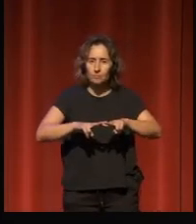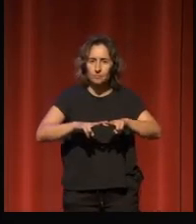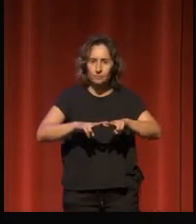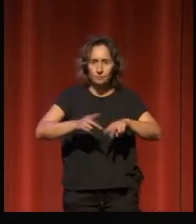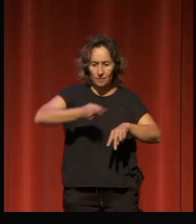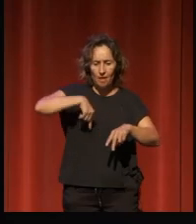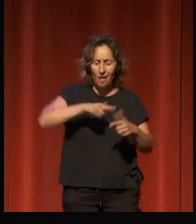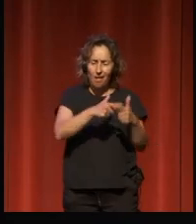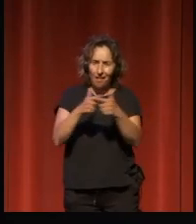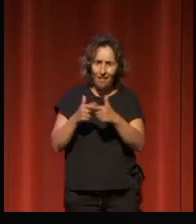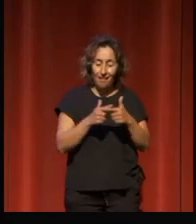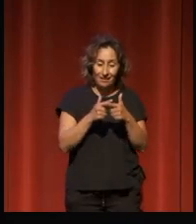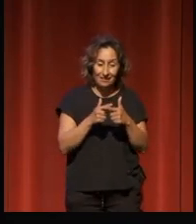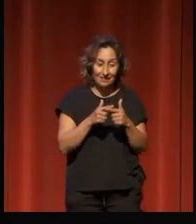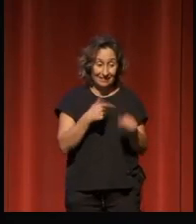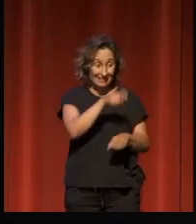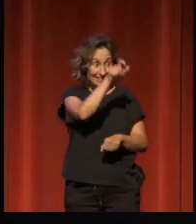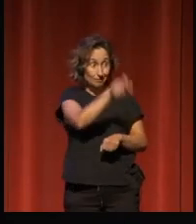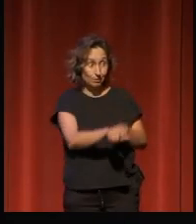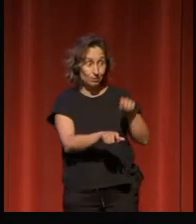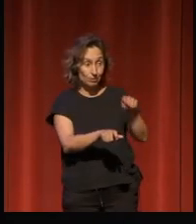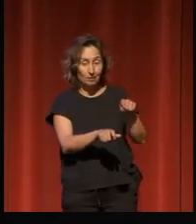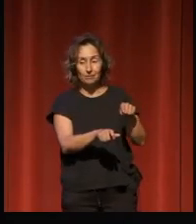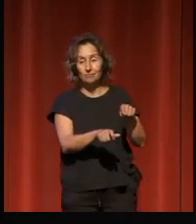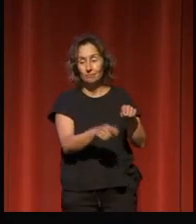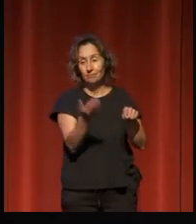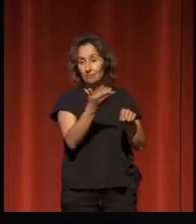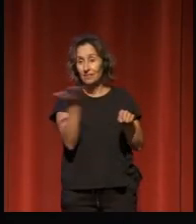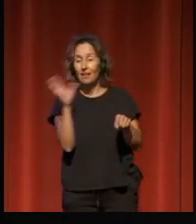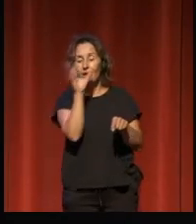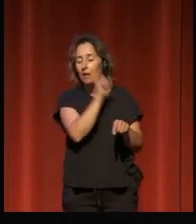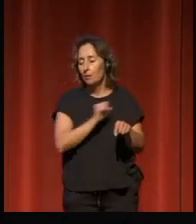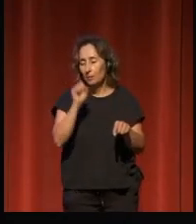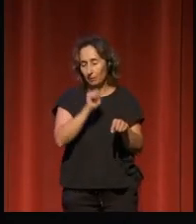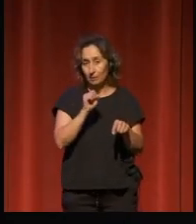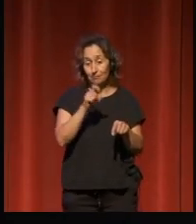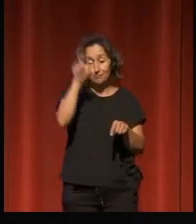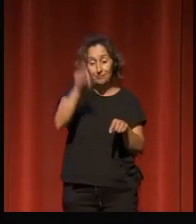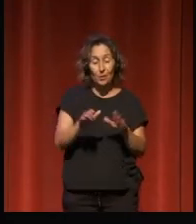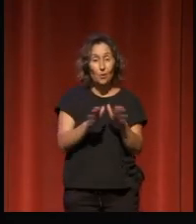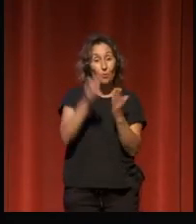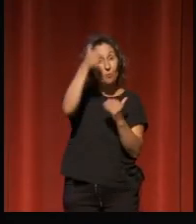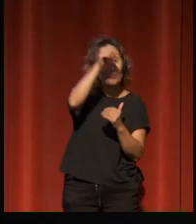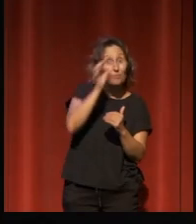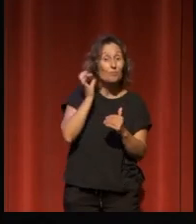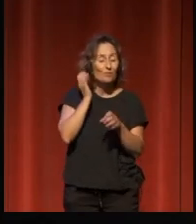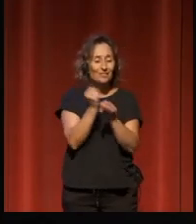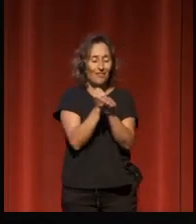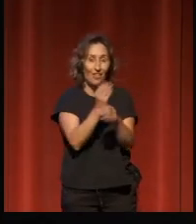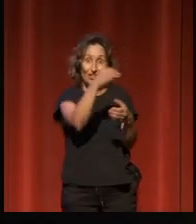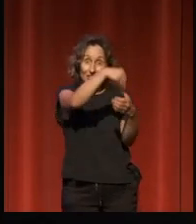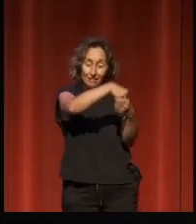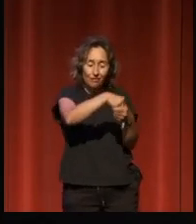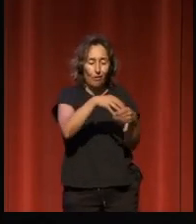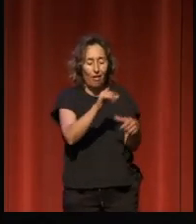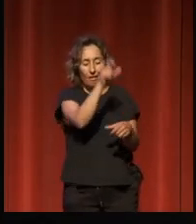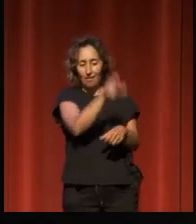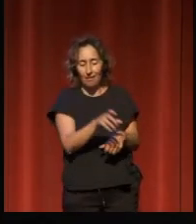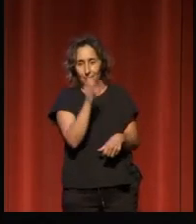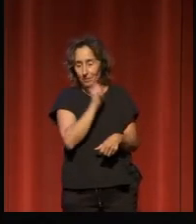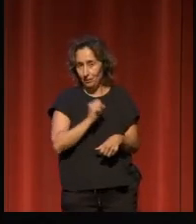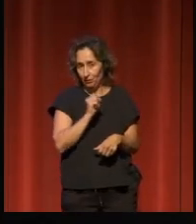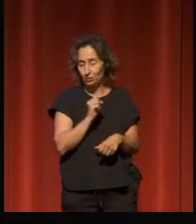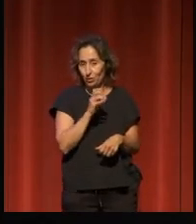donde tenemos a nuestra disposición a esas personas maravillosas que son las bibliotecarias y los bibliotecarios y creo que todos